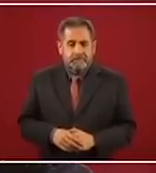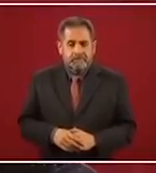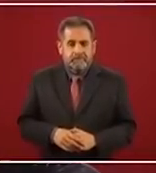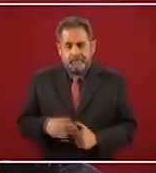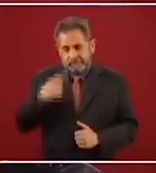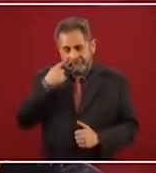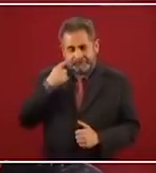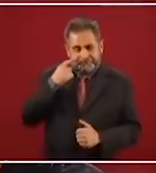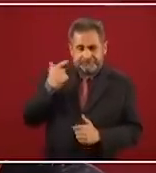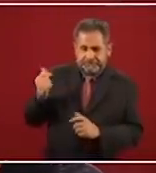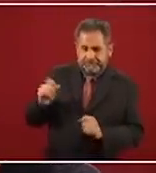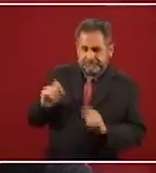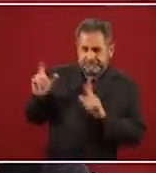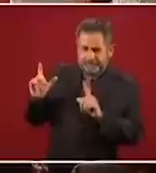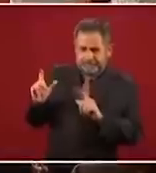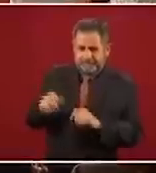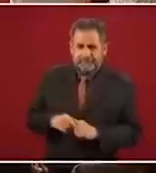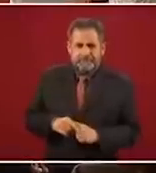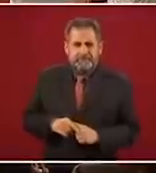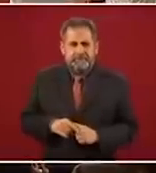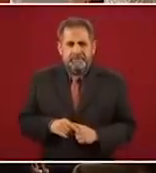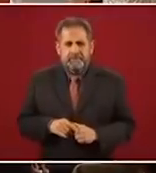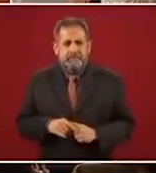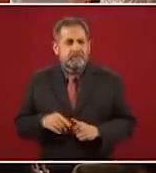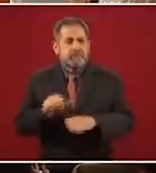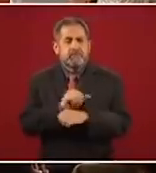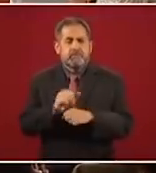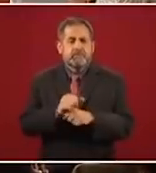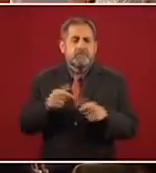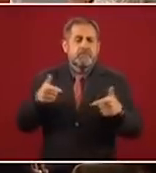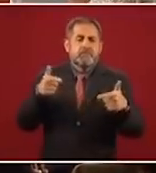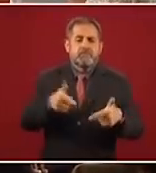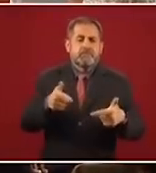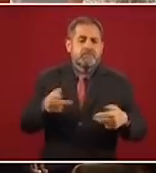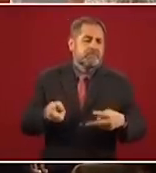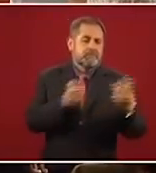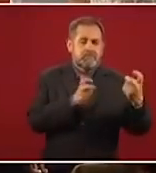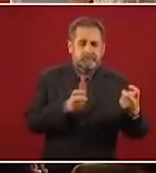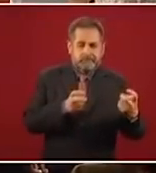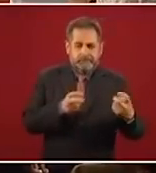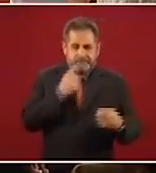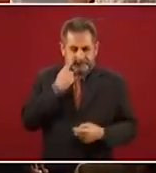A ver si no ponen lo de robo de vehículo.